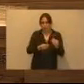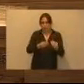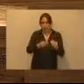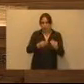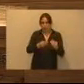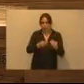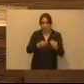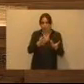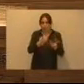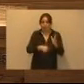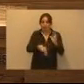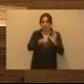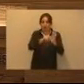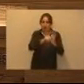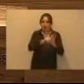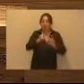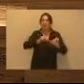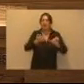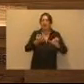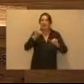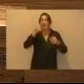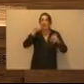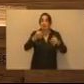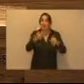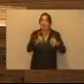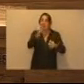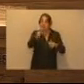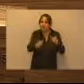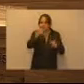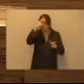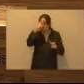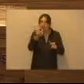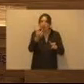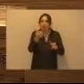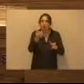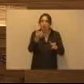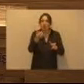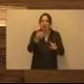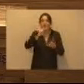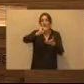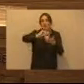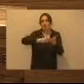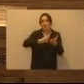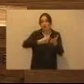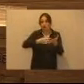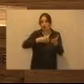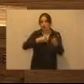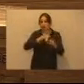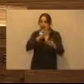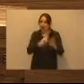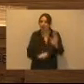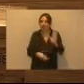indicación quirúrgica debe de ser cierta y el paciente firma la orden de inclusión en la lista de espera, en la que